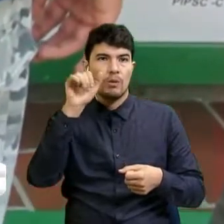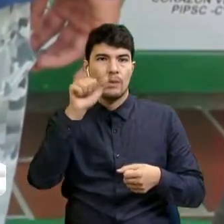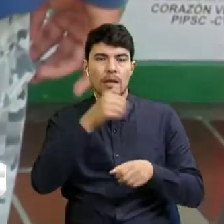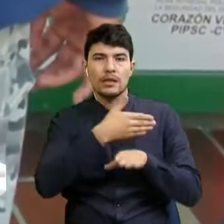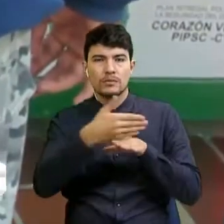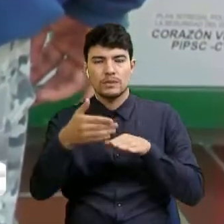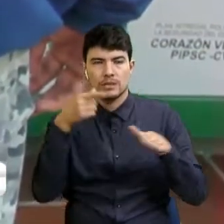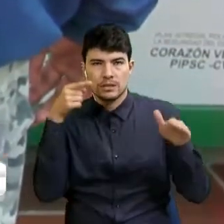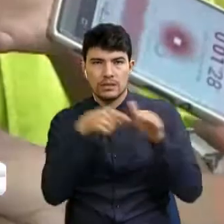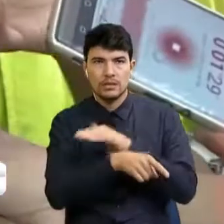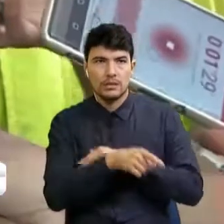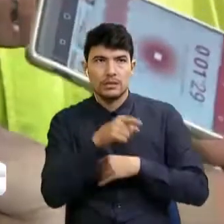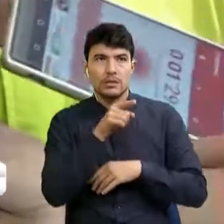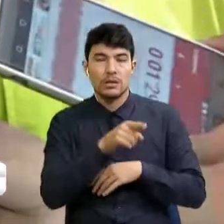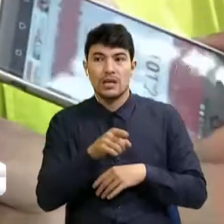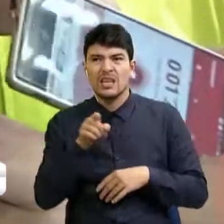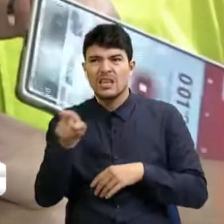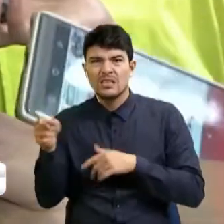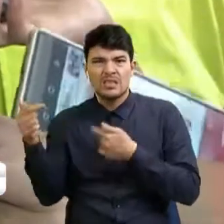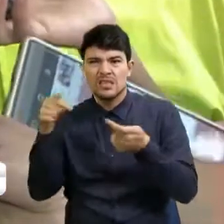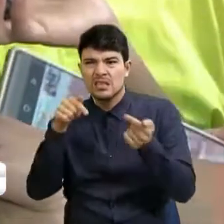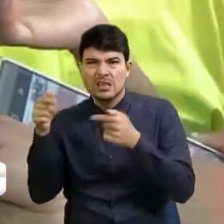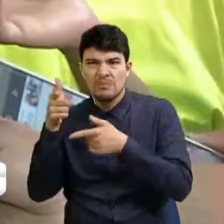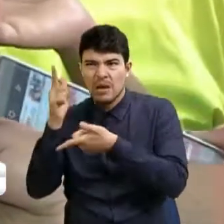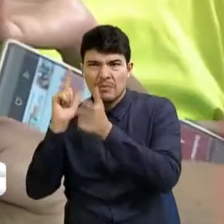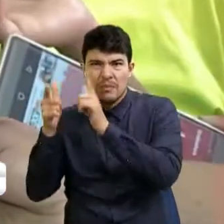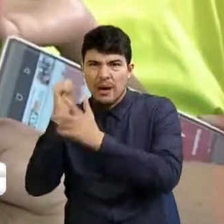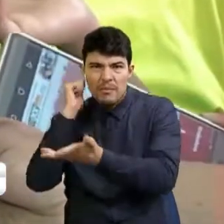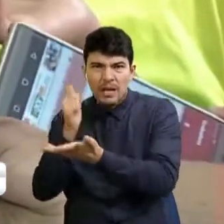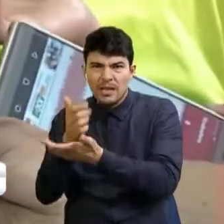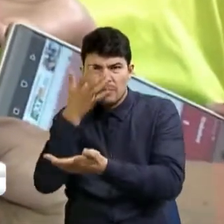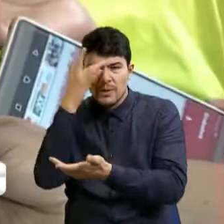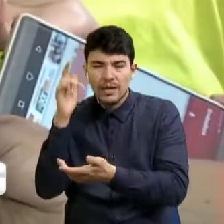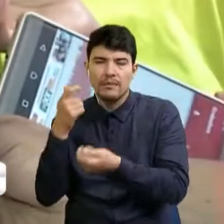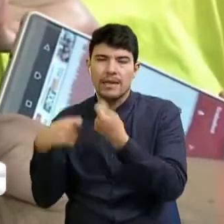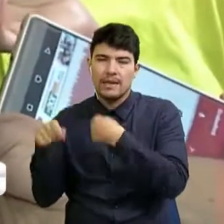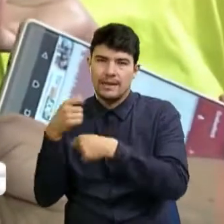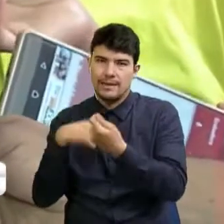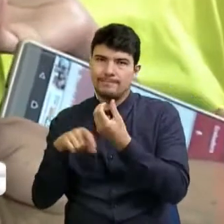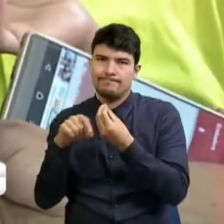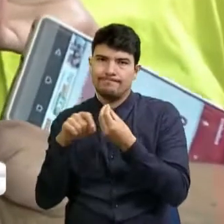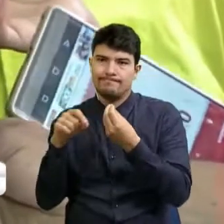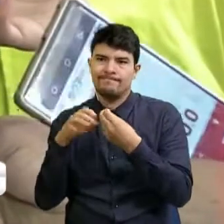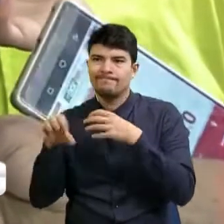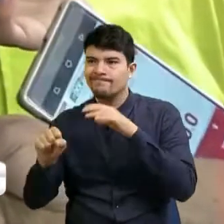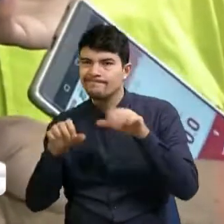esos son venganzas al parecer por tráfico estupefacientes